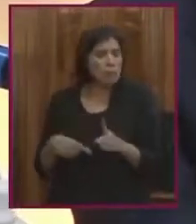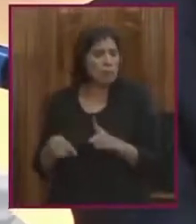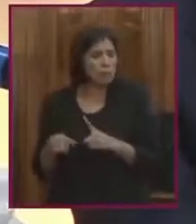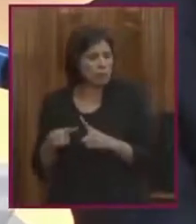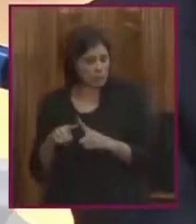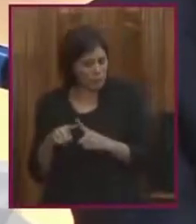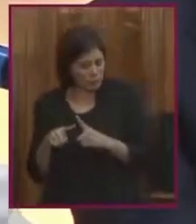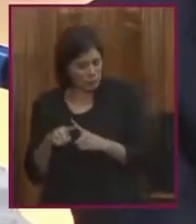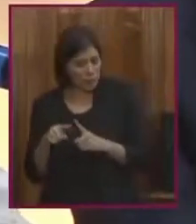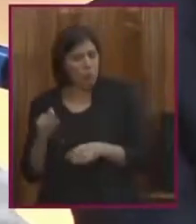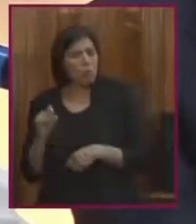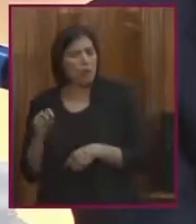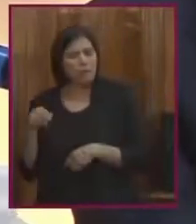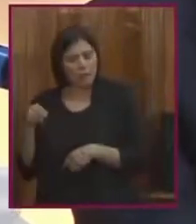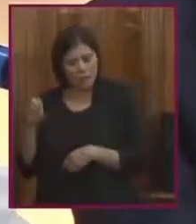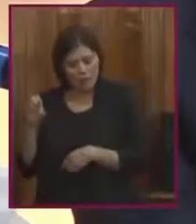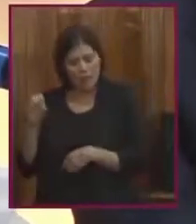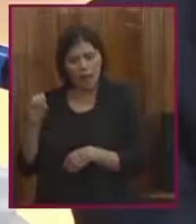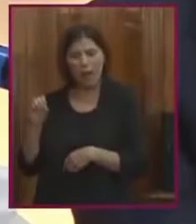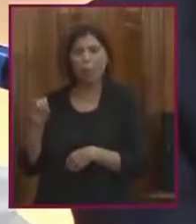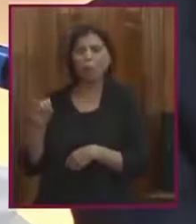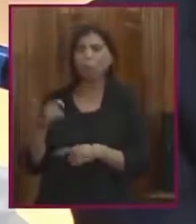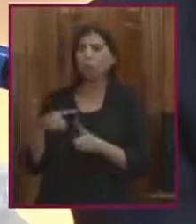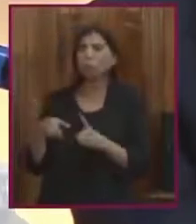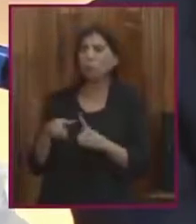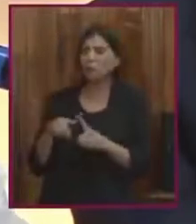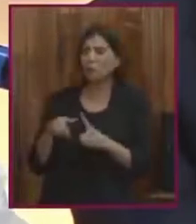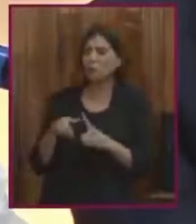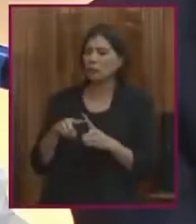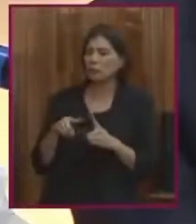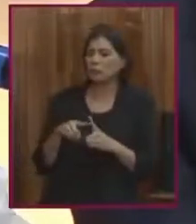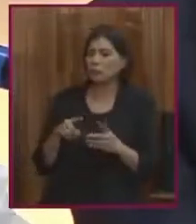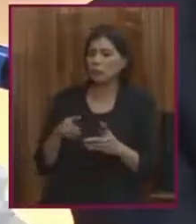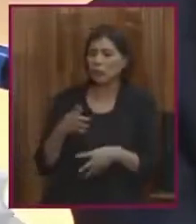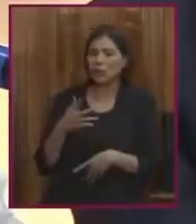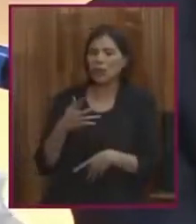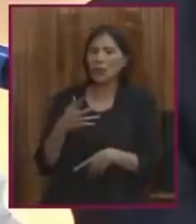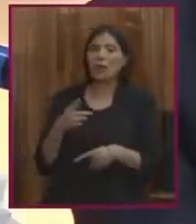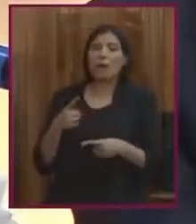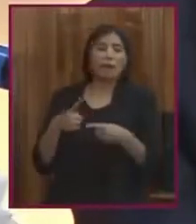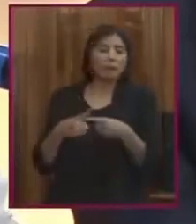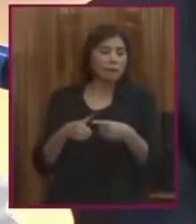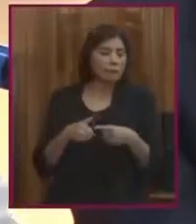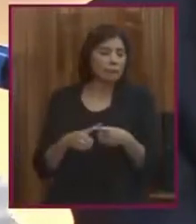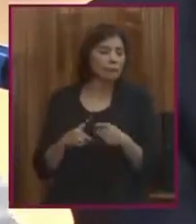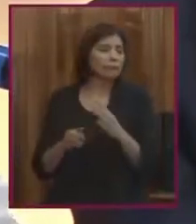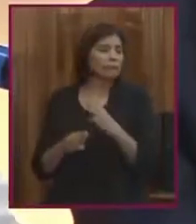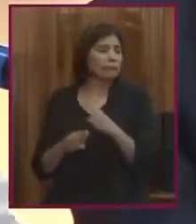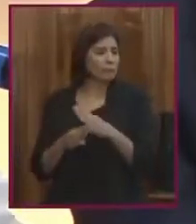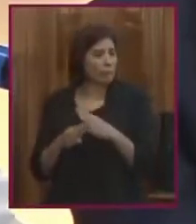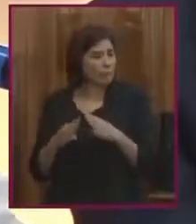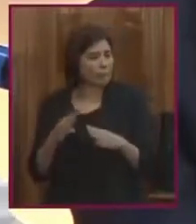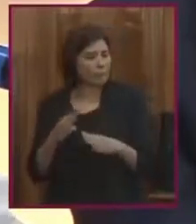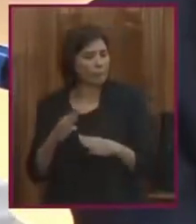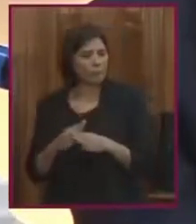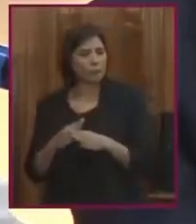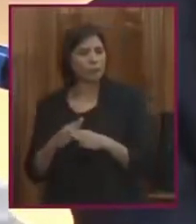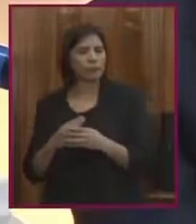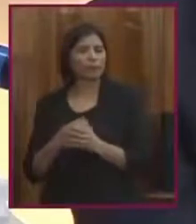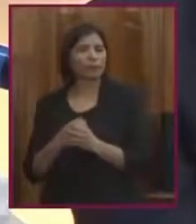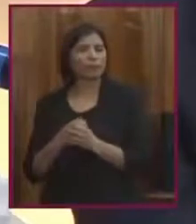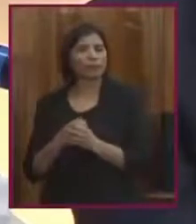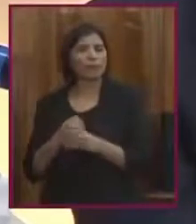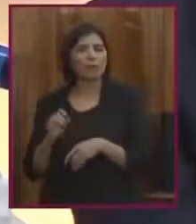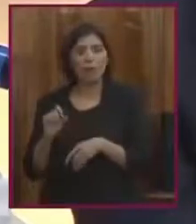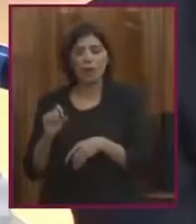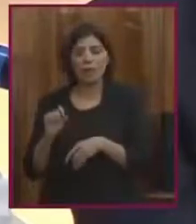el neopositivismo que toma forma en las asignaturas, ¿sí?, y por tanto